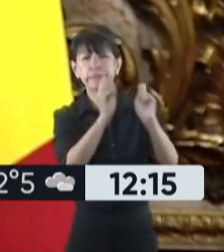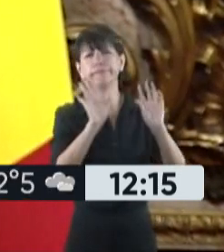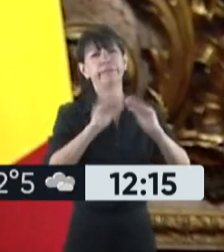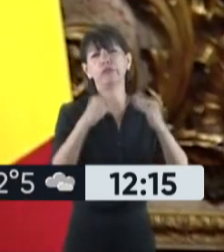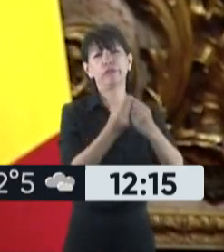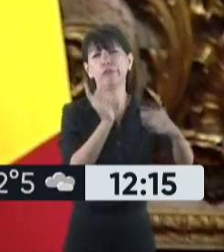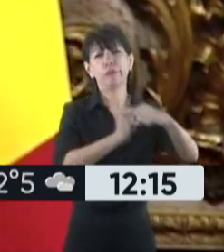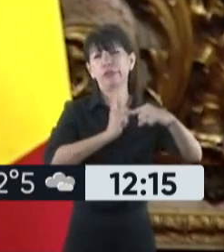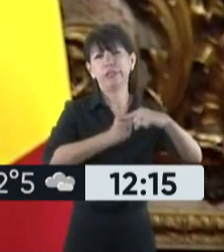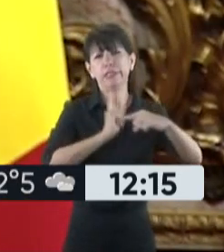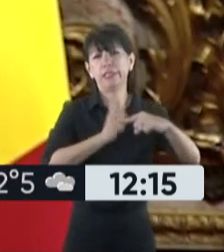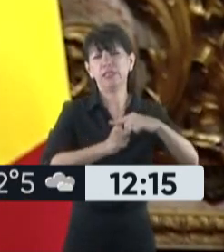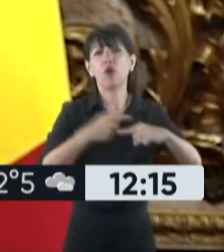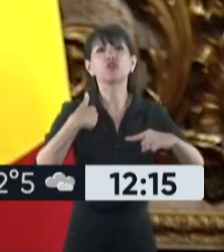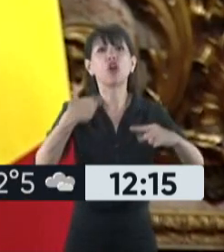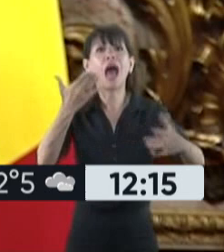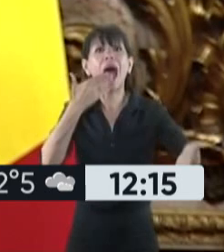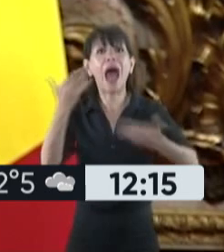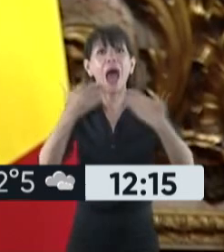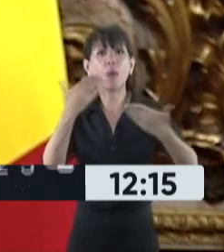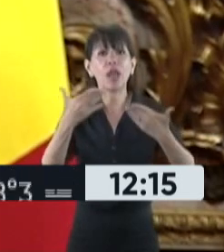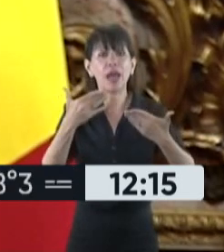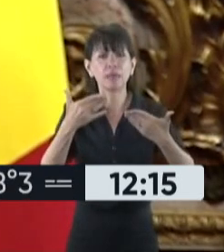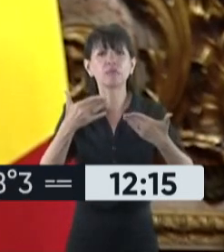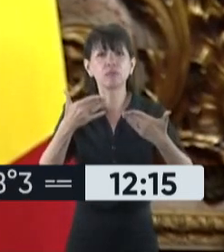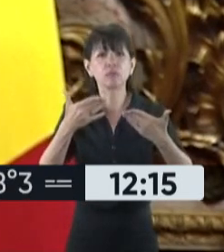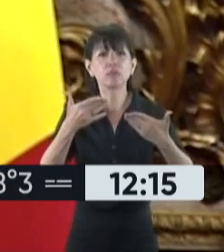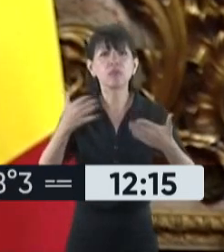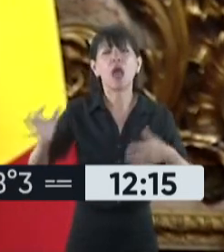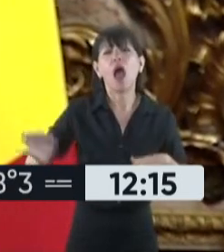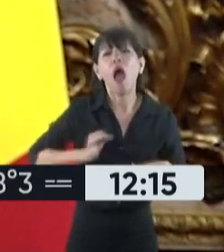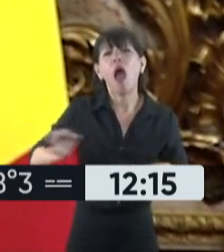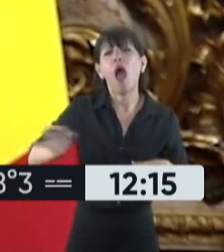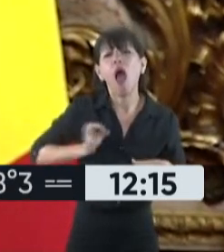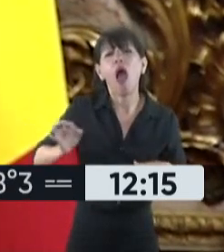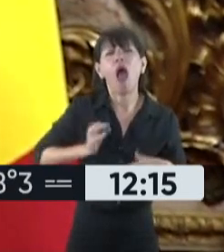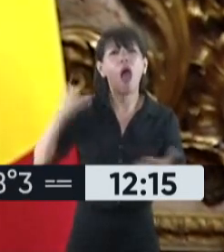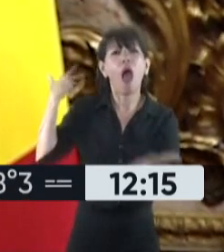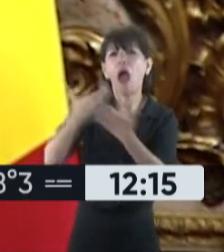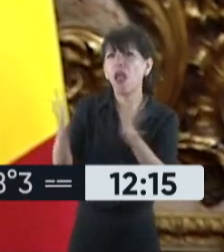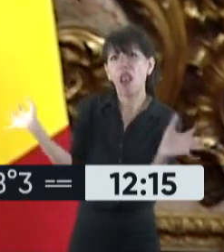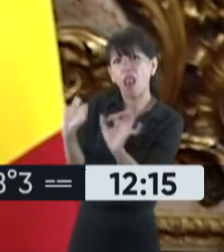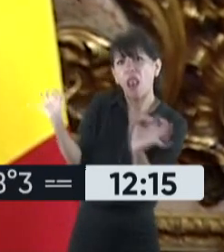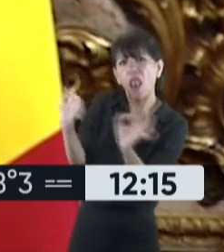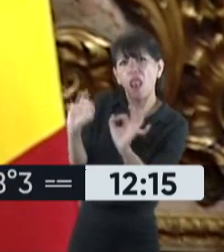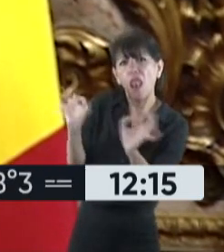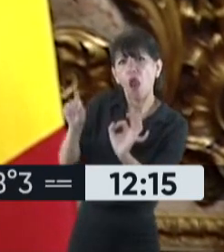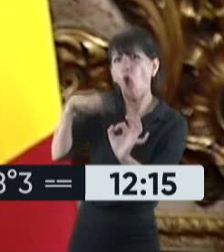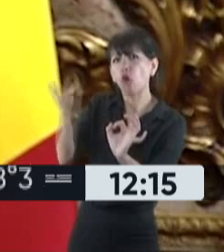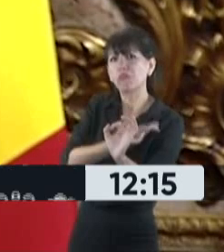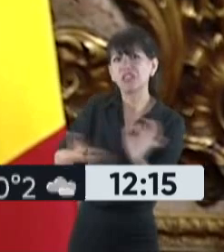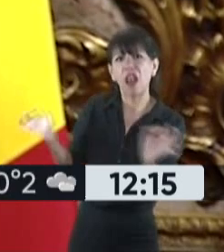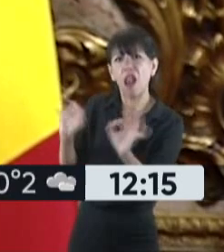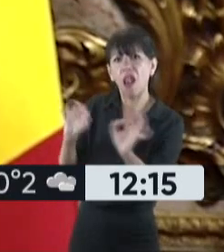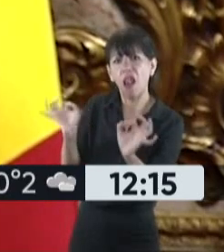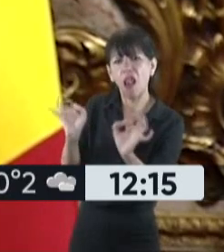Tuve la oportunidad de hablar después de muchos años que no haya ocurrido a nivel de presidente con